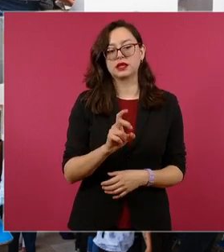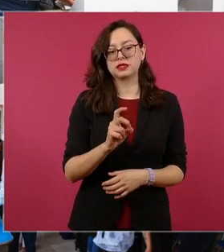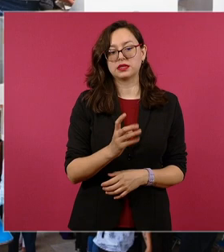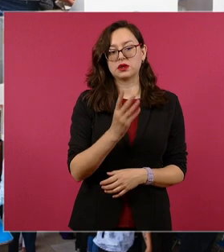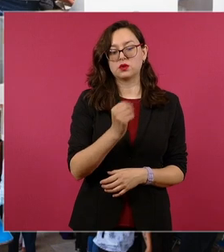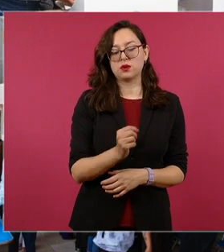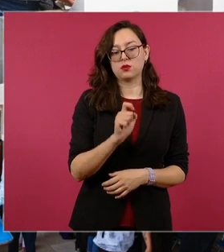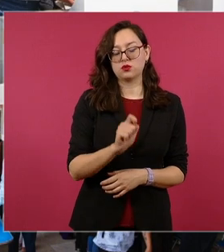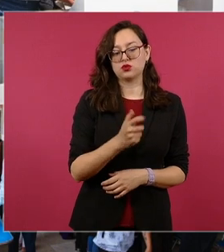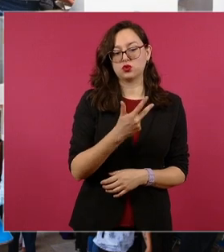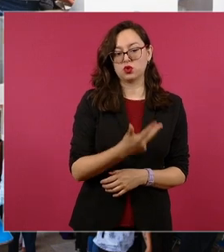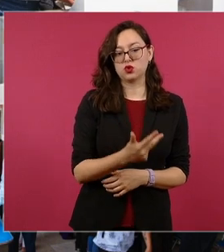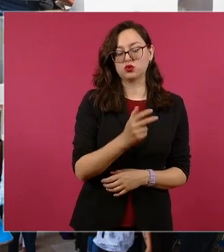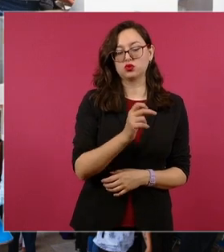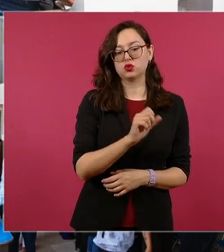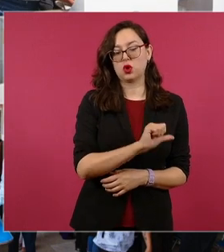a